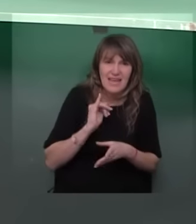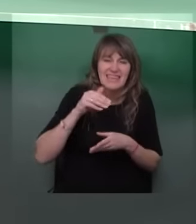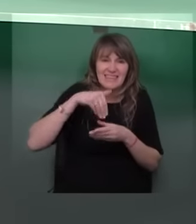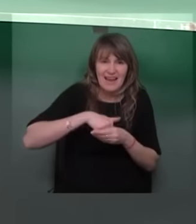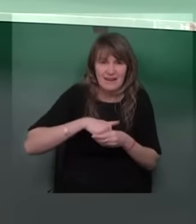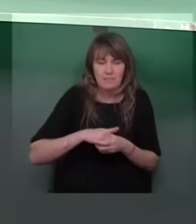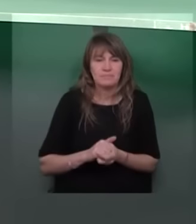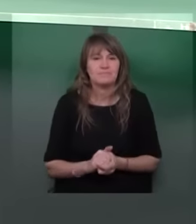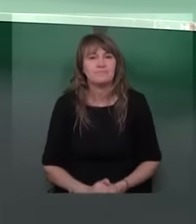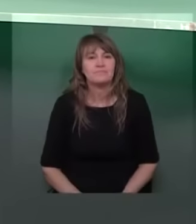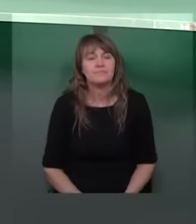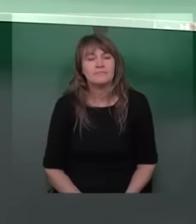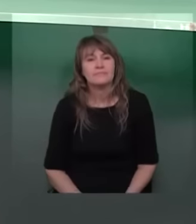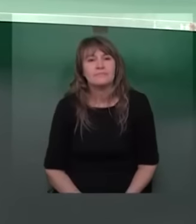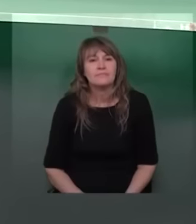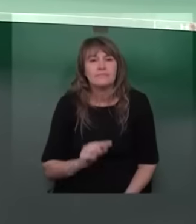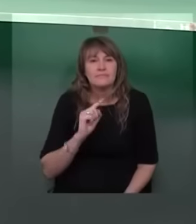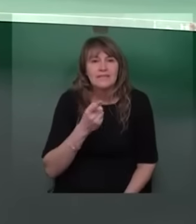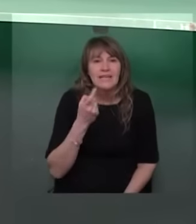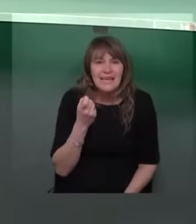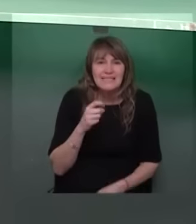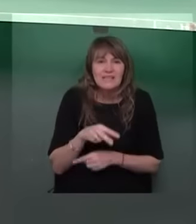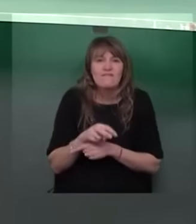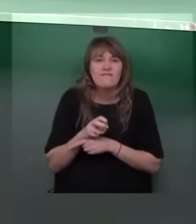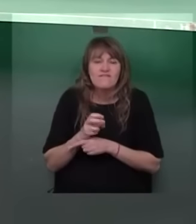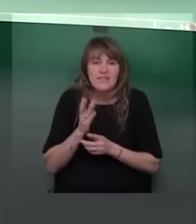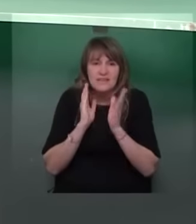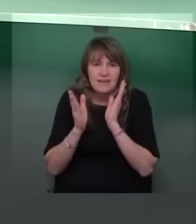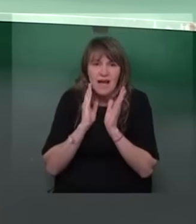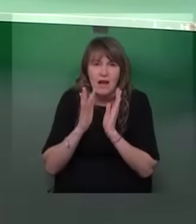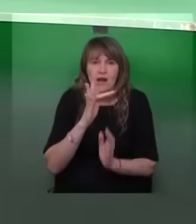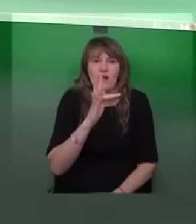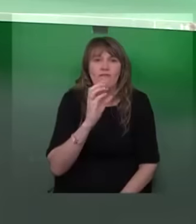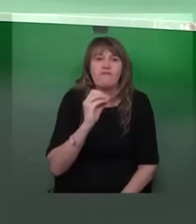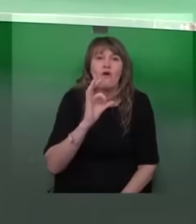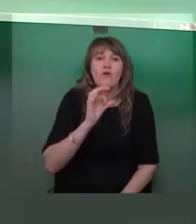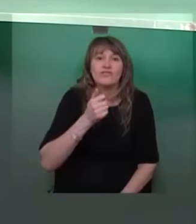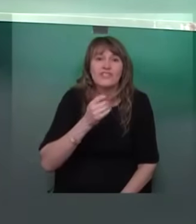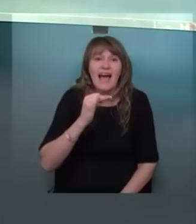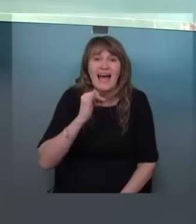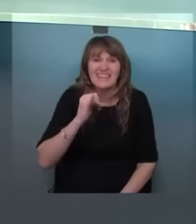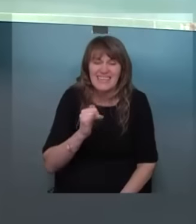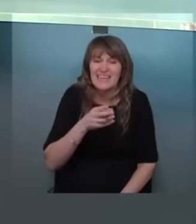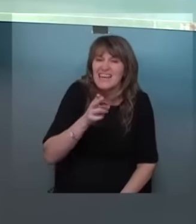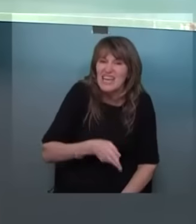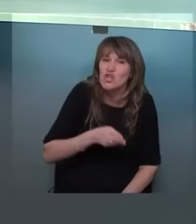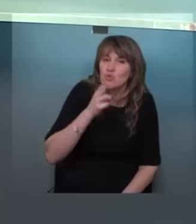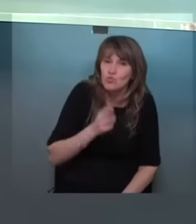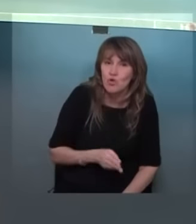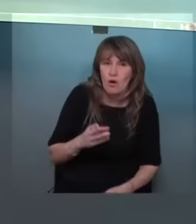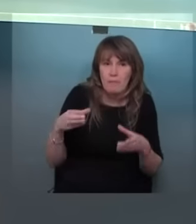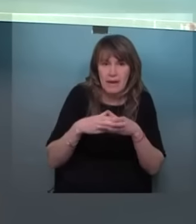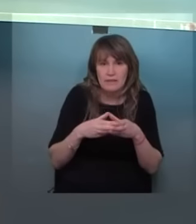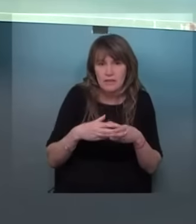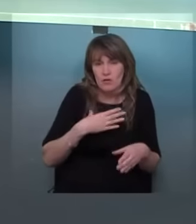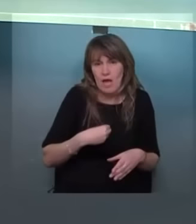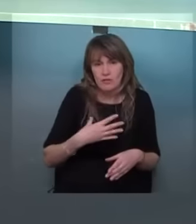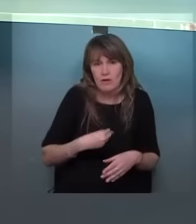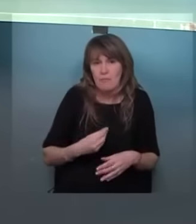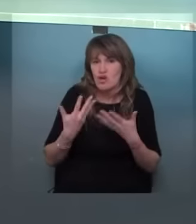segos segos la ex fiscal Gabriela fosati renunció al partido nacional en rechazo a la promoción de Valeria